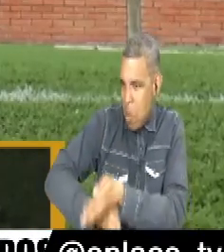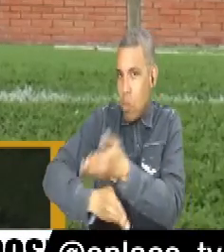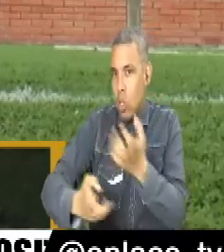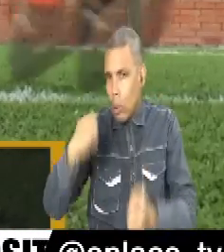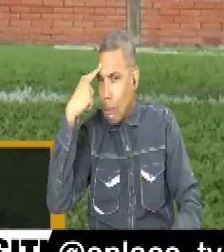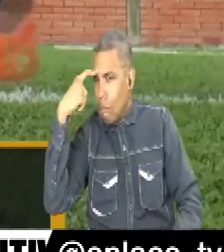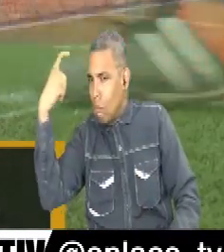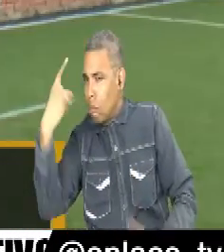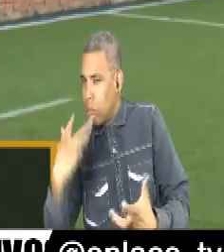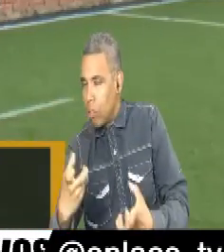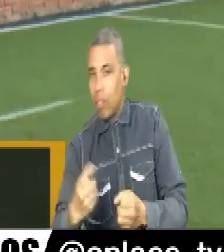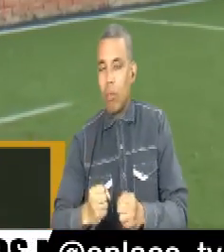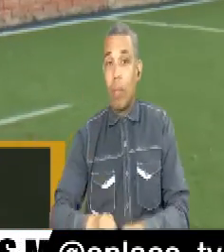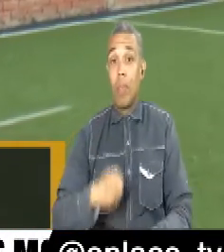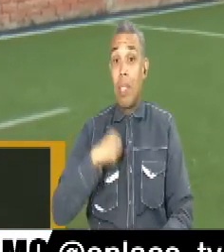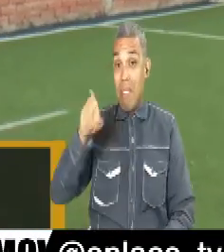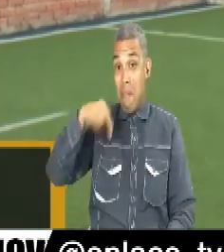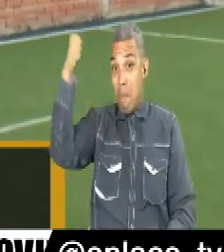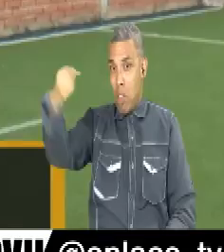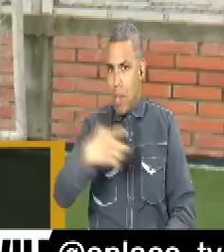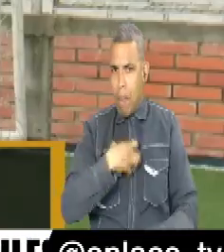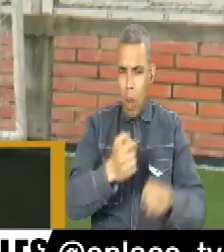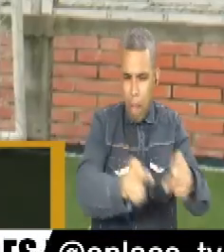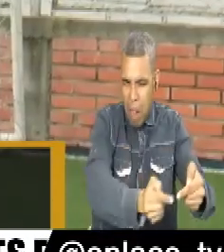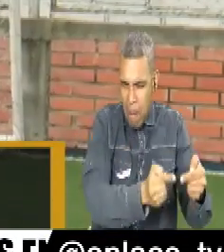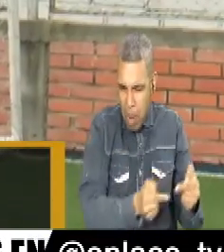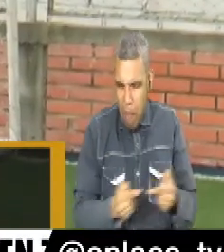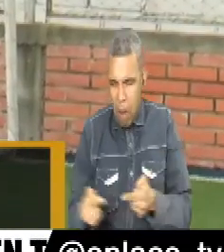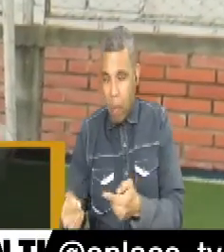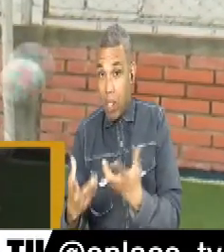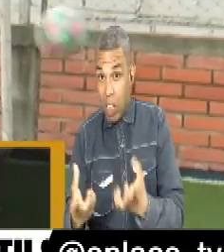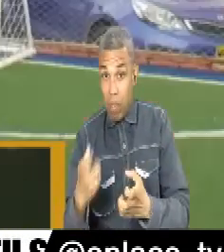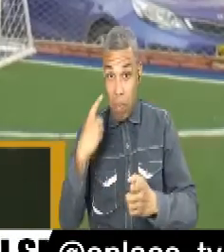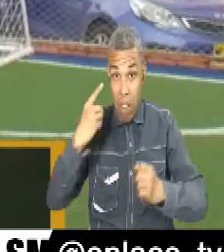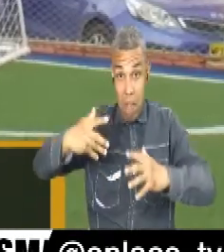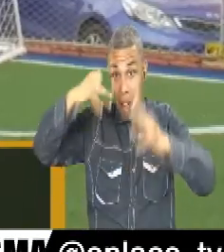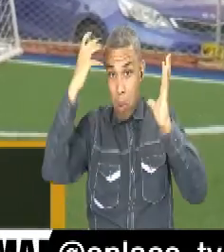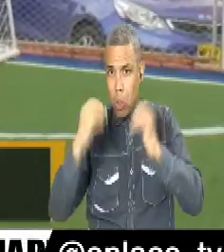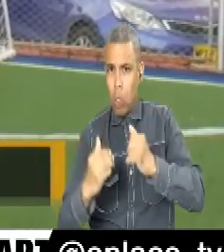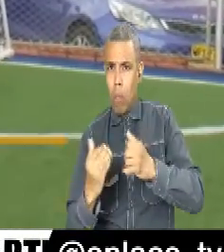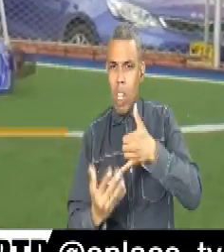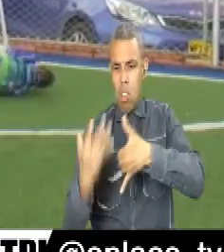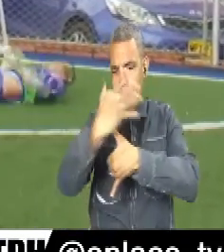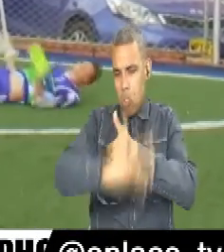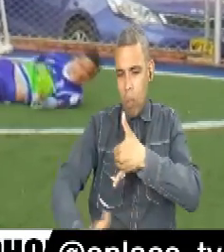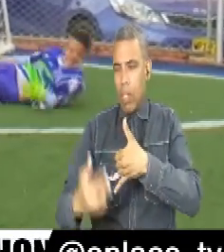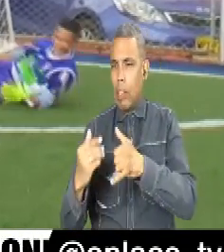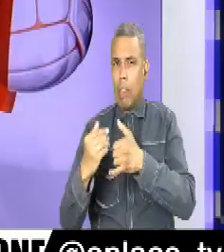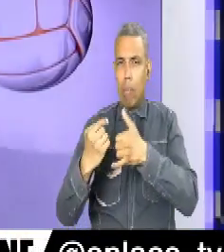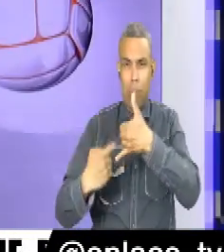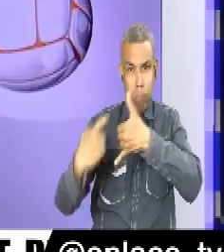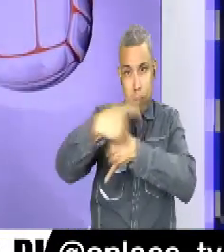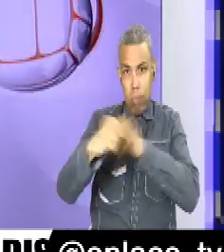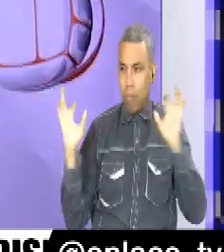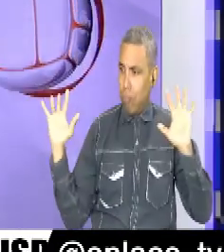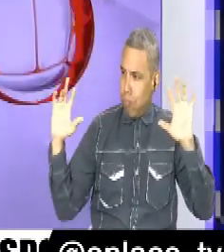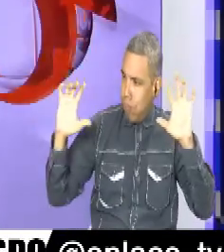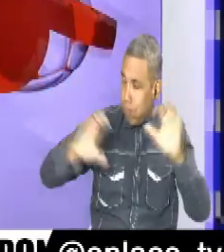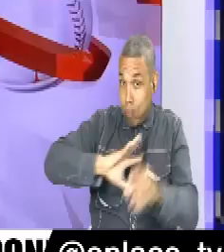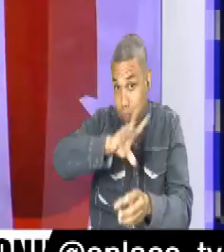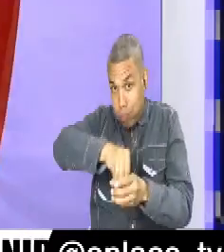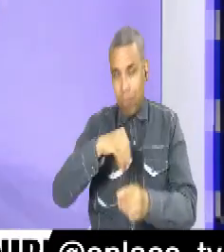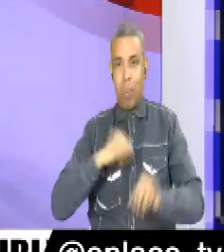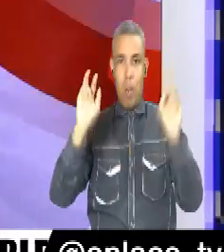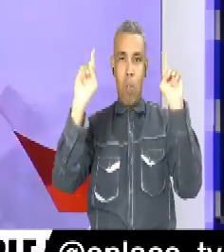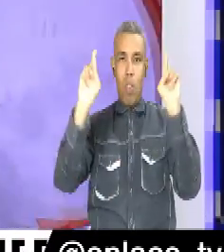se organiza una nueva batalla de arqueros en la que se espera se vinculen figuras del arco procedentes de otros lugares de la geografía nacional. No se entendería. Y el